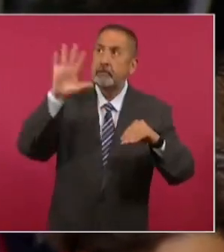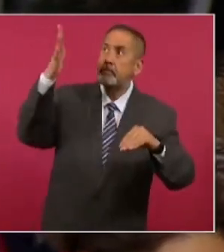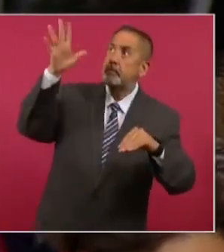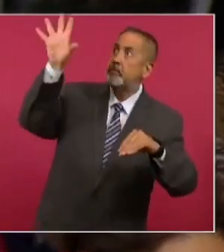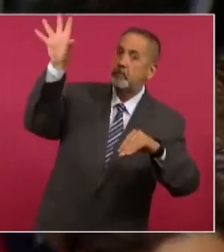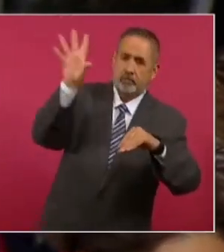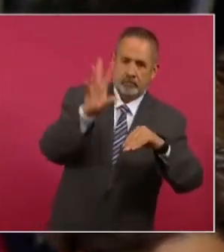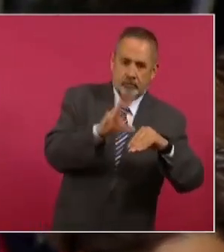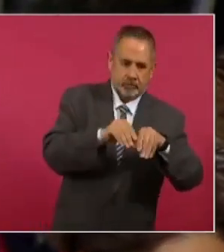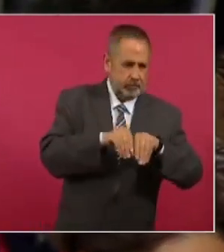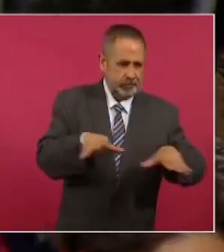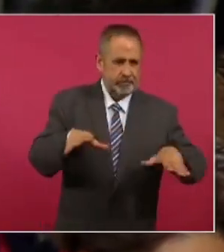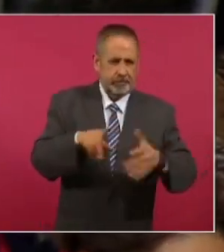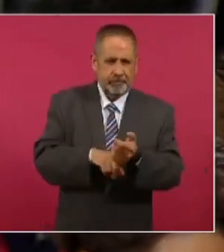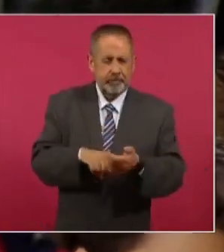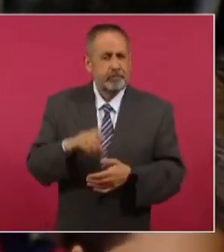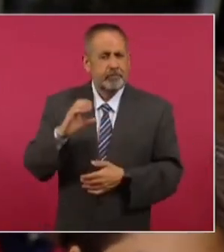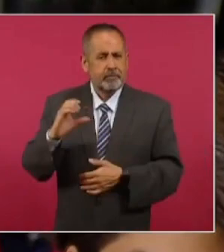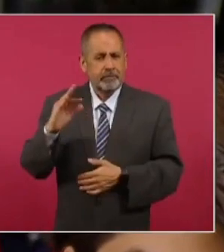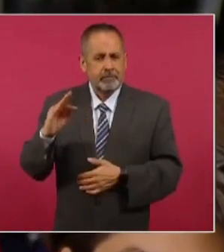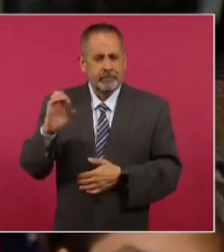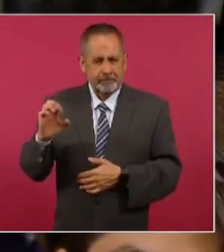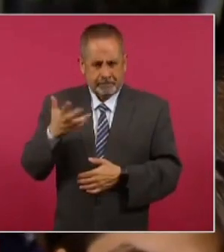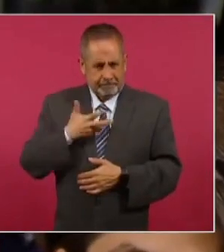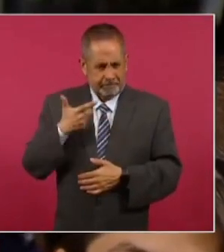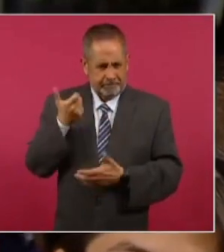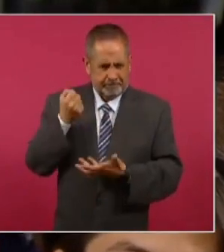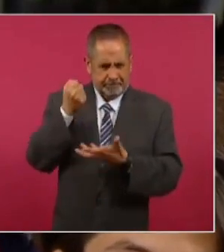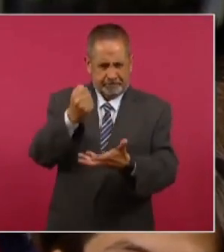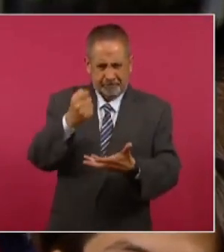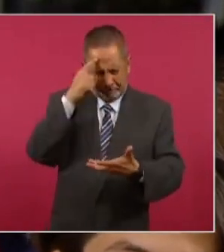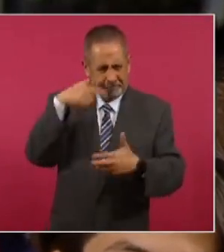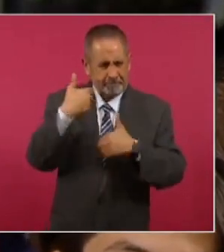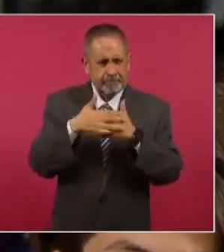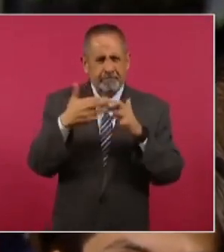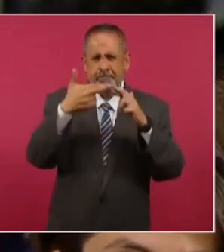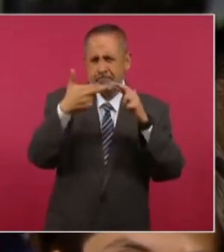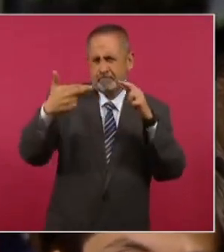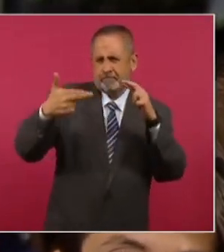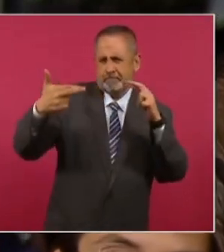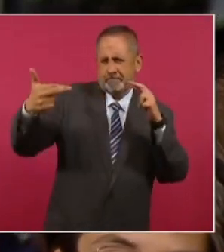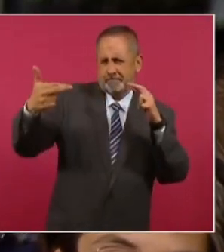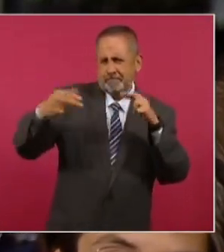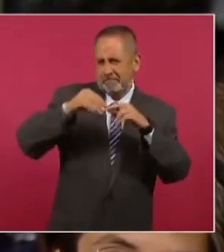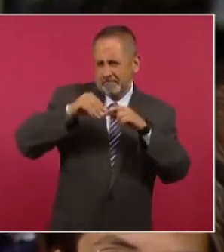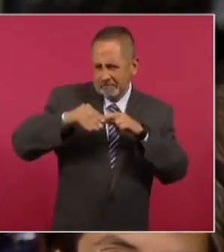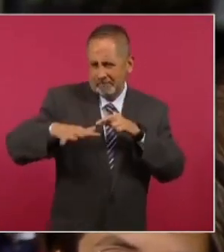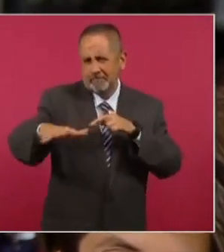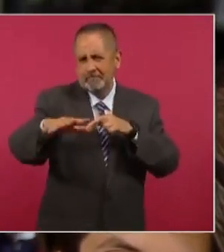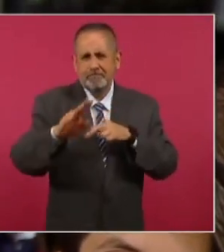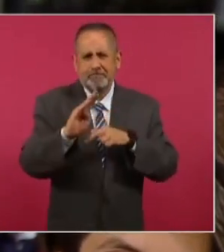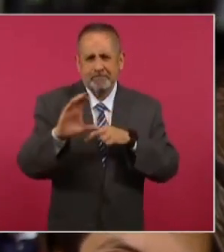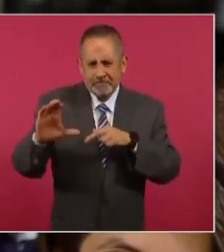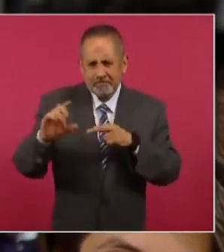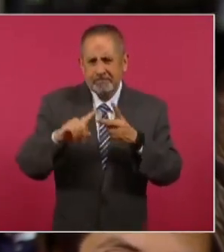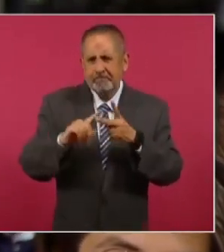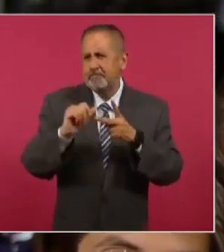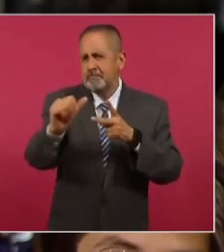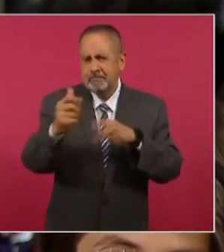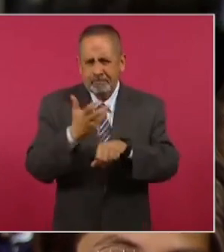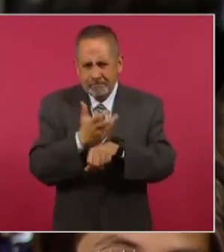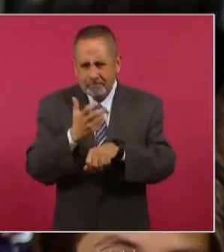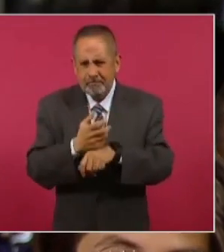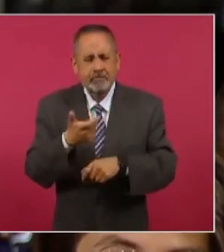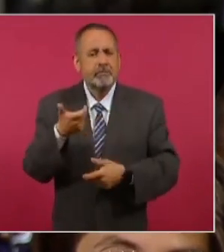CFE con presupuesto asignado para el tendido de las líneas de transmisión para llevar energía a Baja California y Estados Unidos de